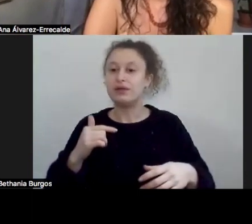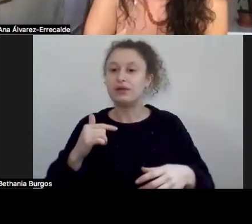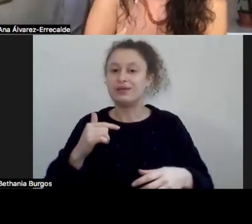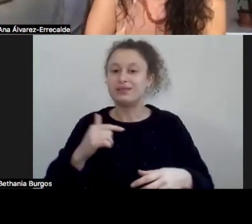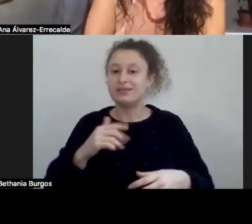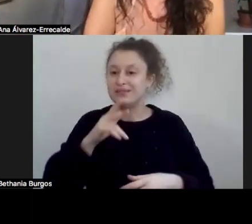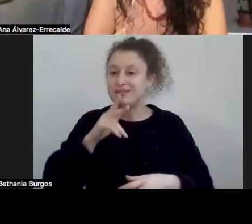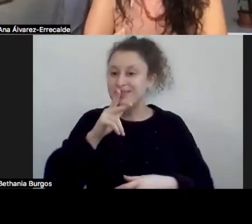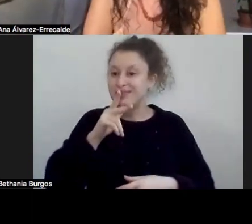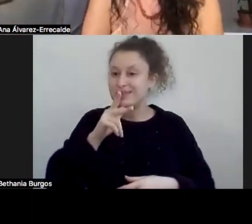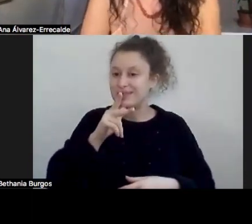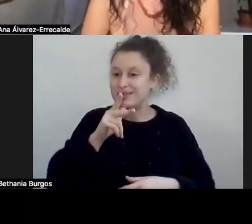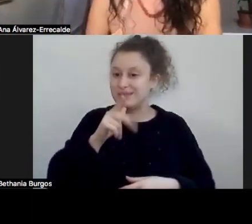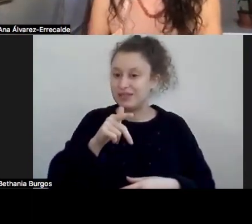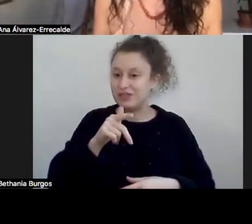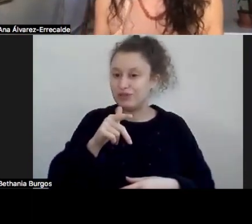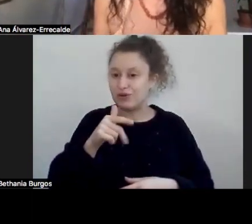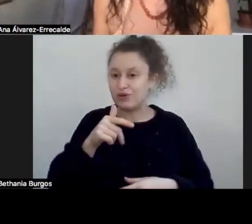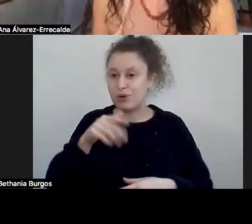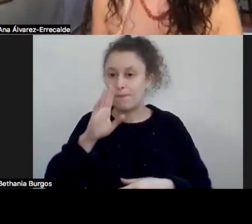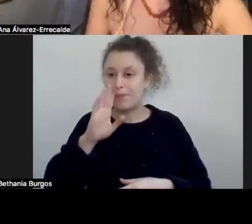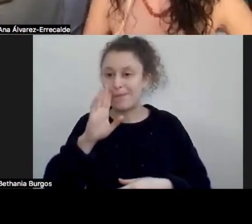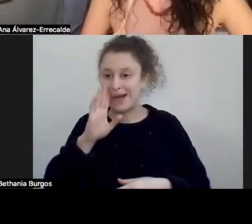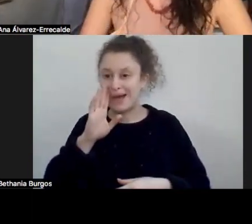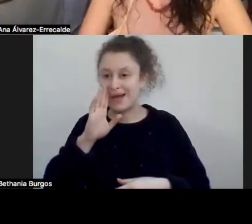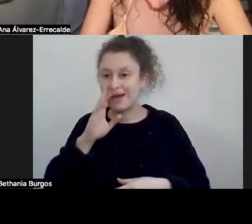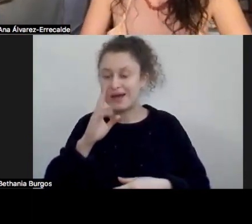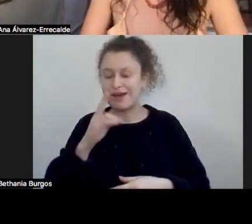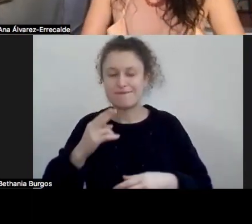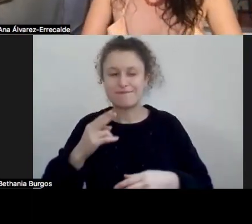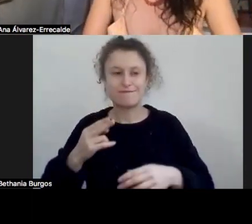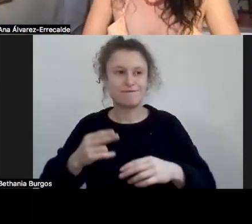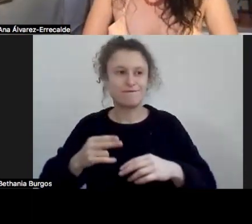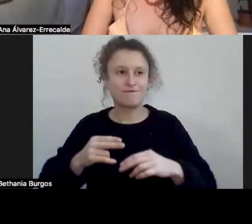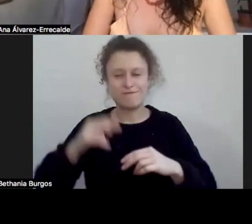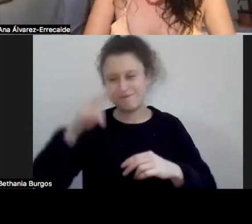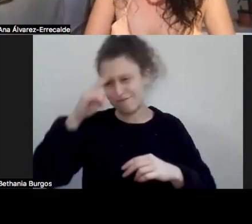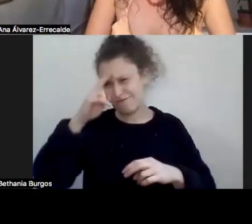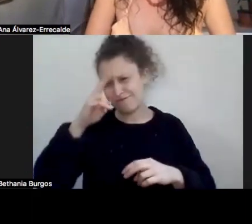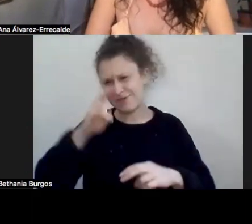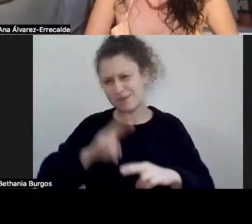sus hijos, tanto a Giuseppe como a su hermano, en la mejor situación posible, ¿no? Entonces